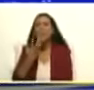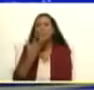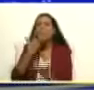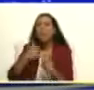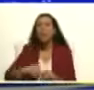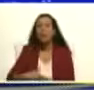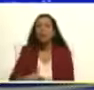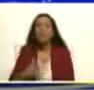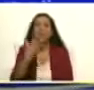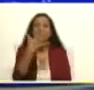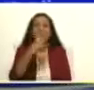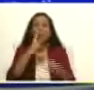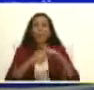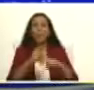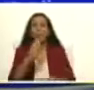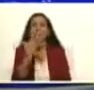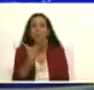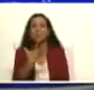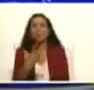Del 5x5.